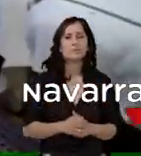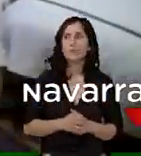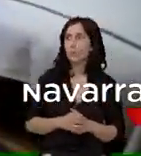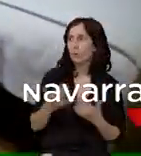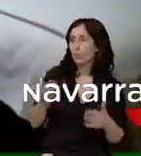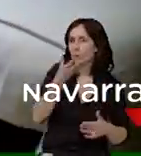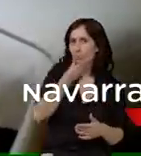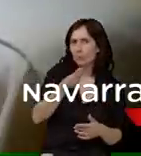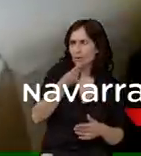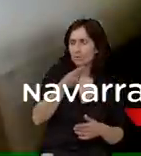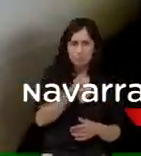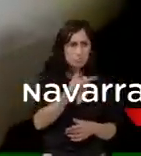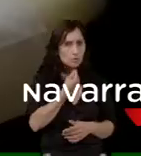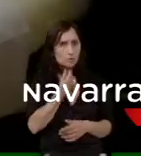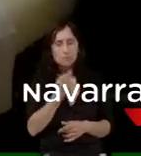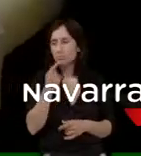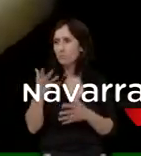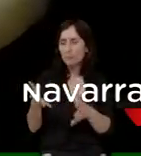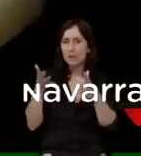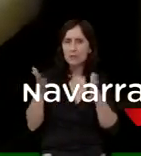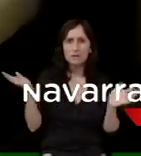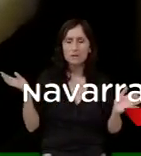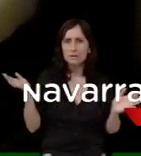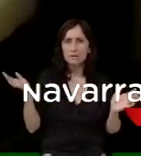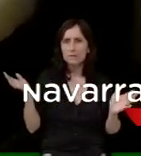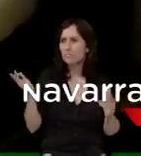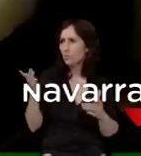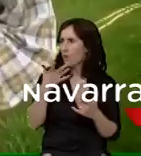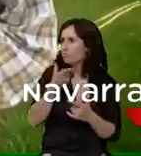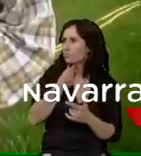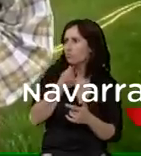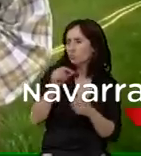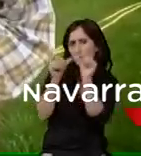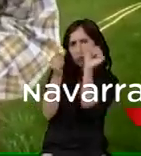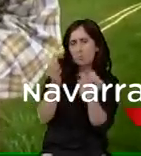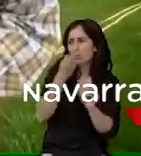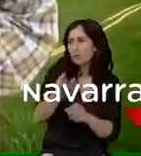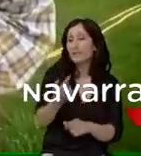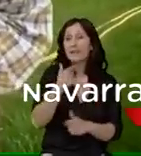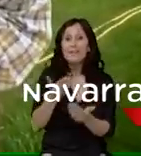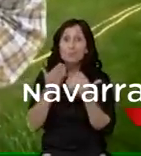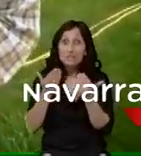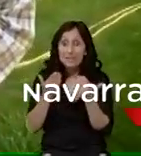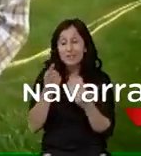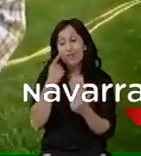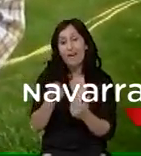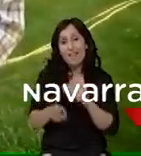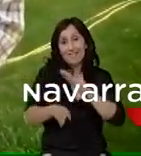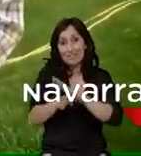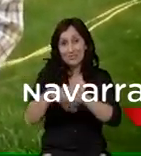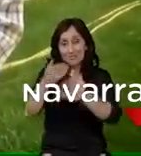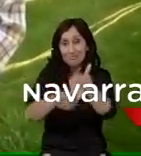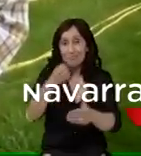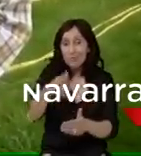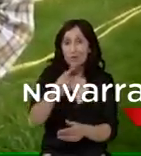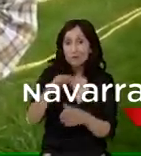bonito. ¿Te gusta? Me encanta. Pues... Muy buen gusto. Sí. Javier, muchas gracias por todo. Que vaya todo muy bien, que tengáis